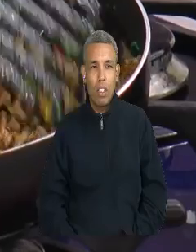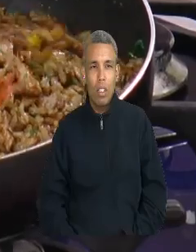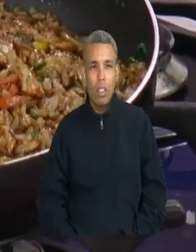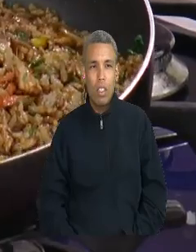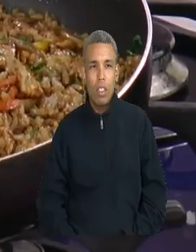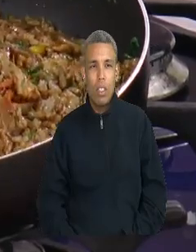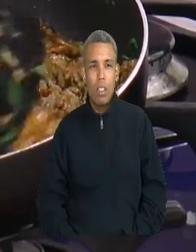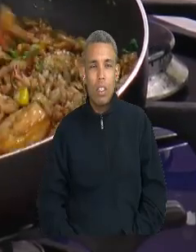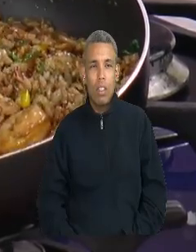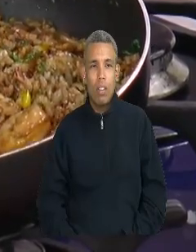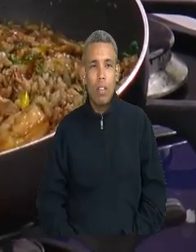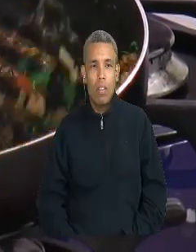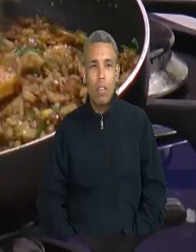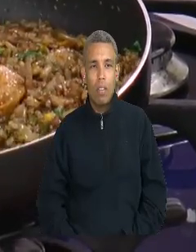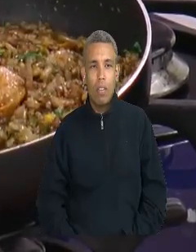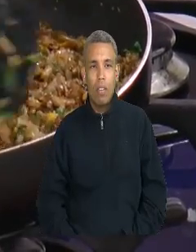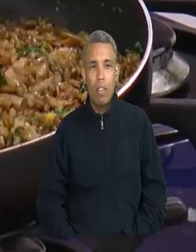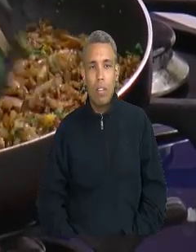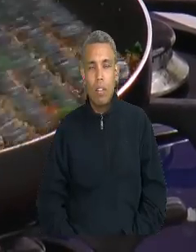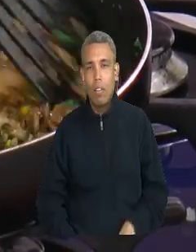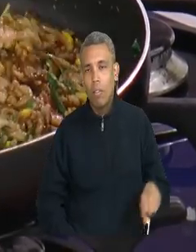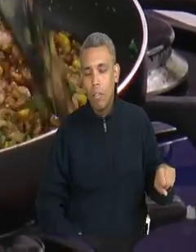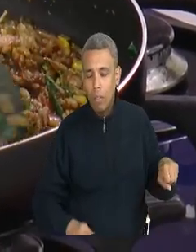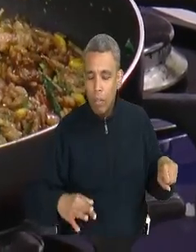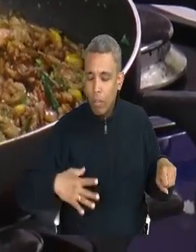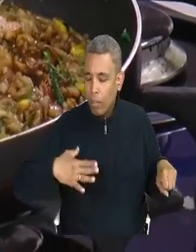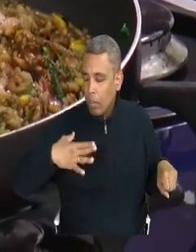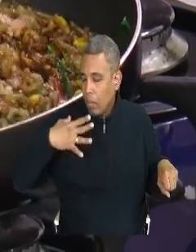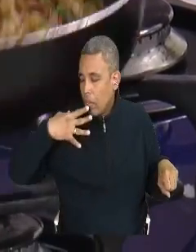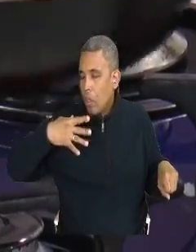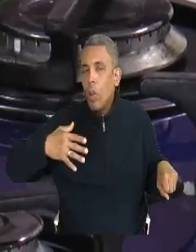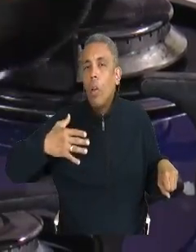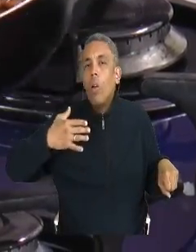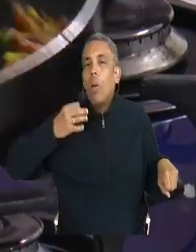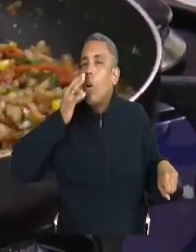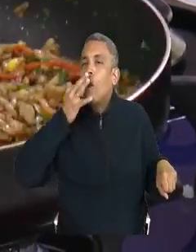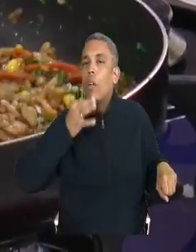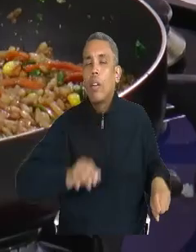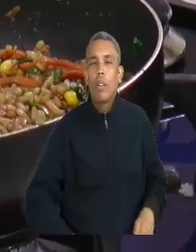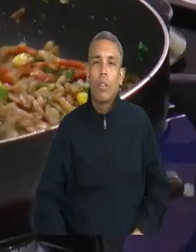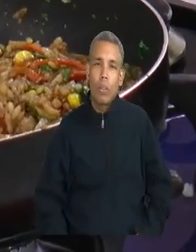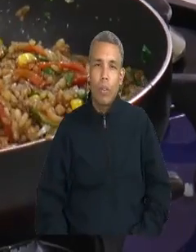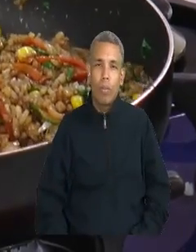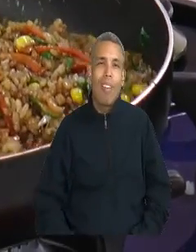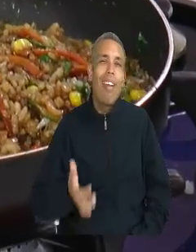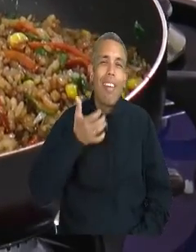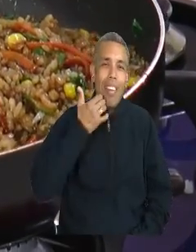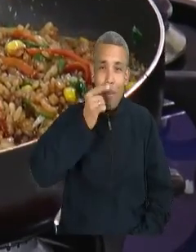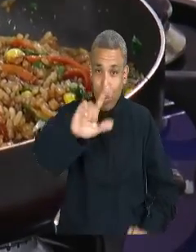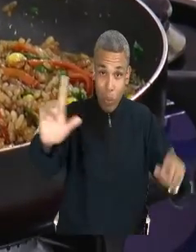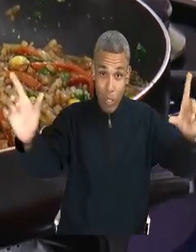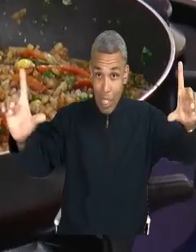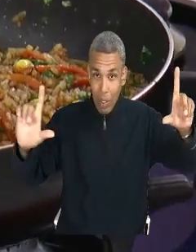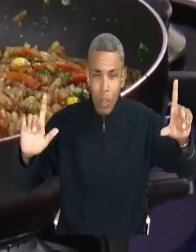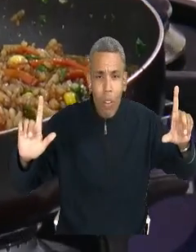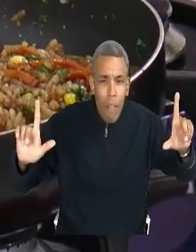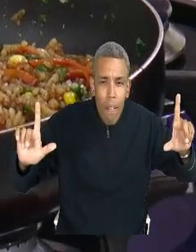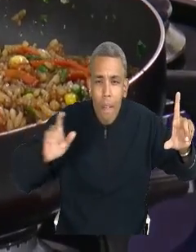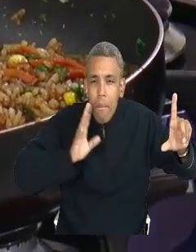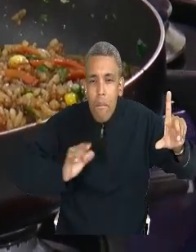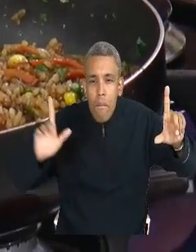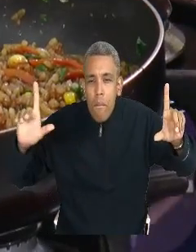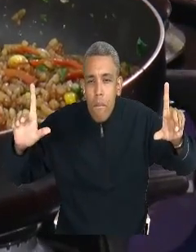sus casas, estarían de pronto saboreándose como lo estoy haciendo yo acá en este momento. Entonces,